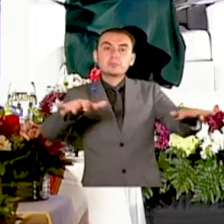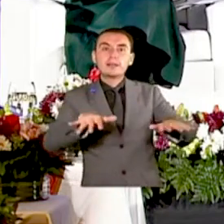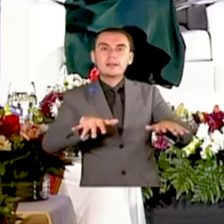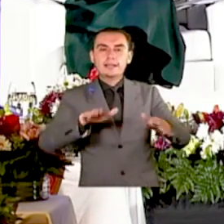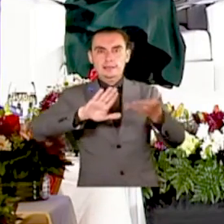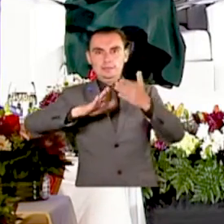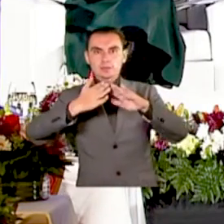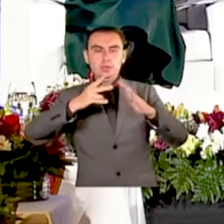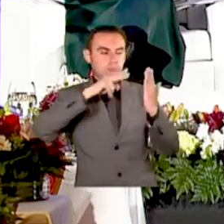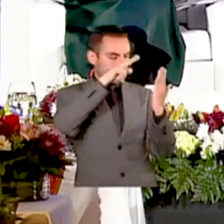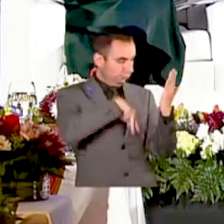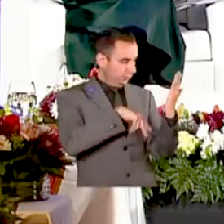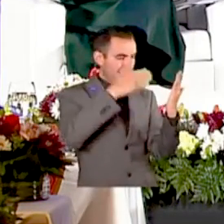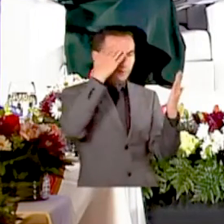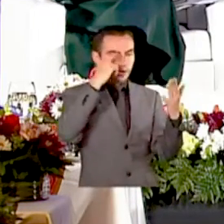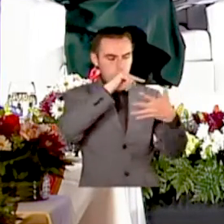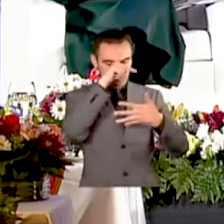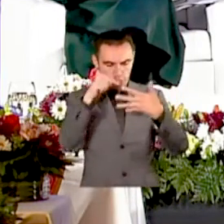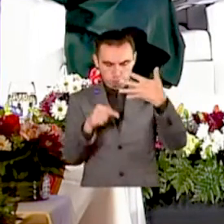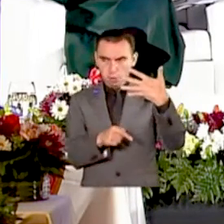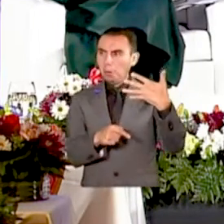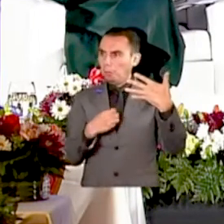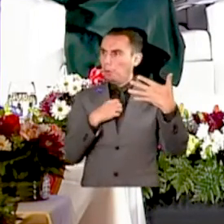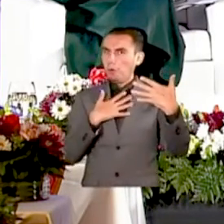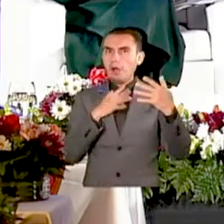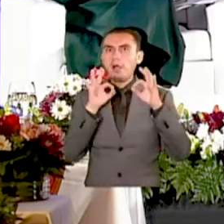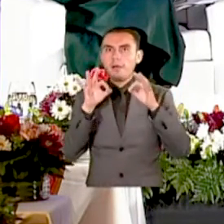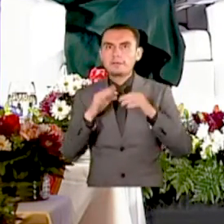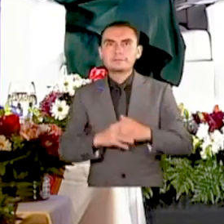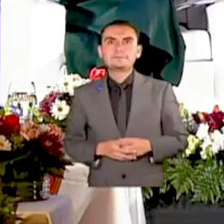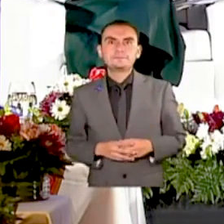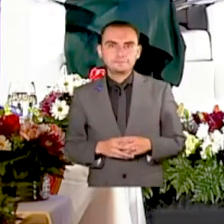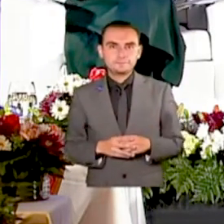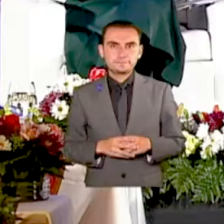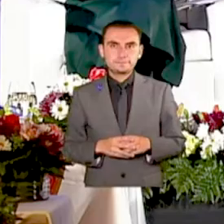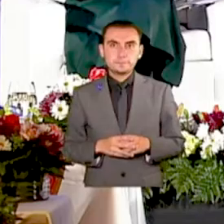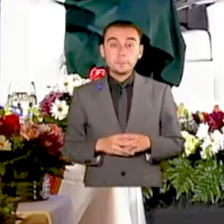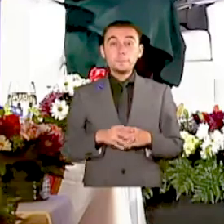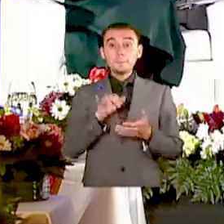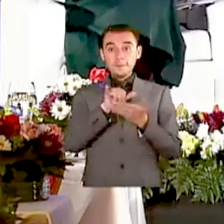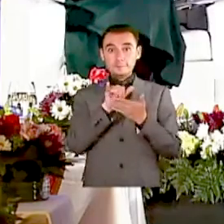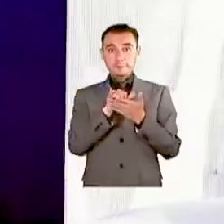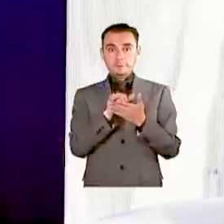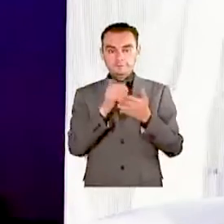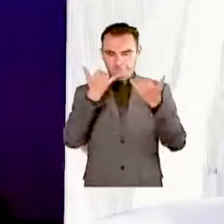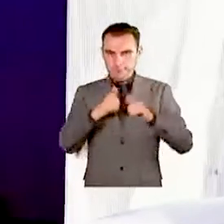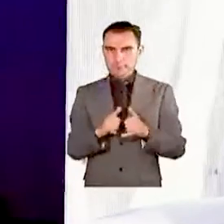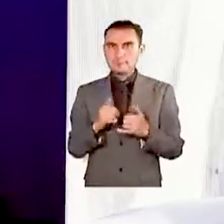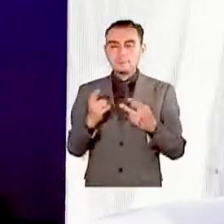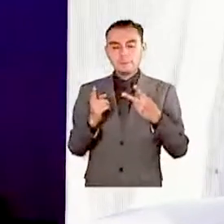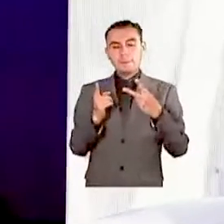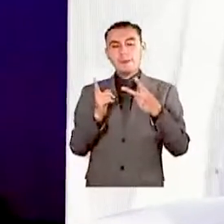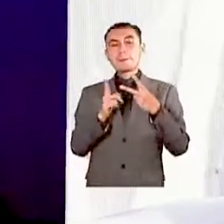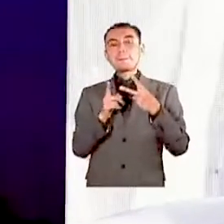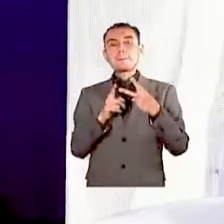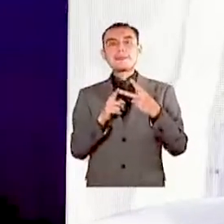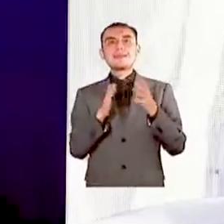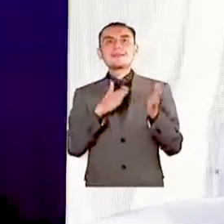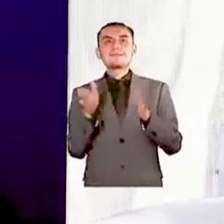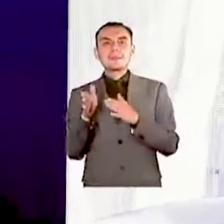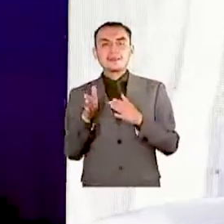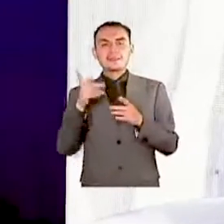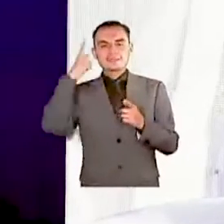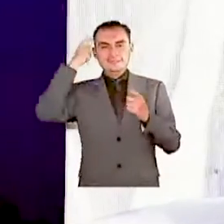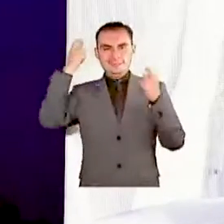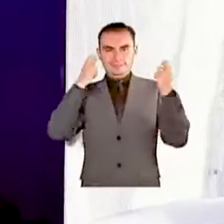integrada, universal y oportuna, por supuesto. Finalmente, con respecto al plan estratégico,